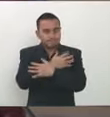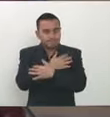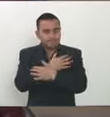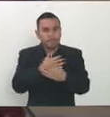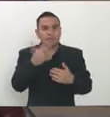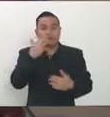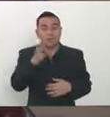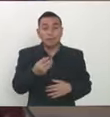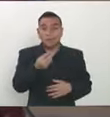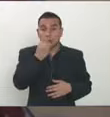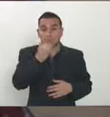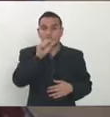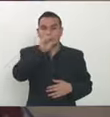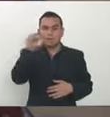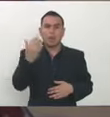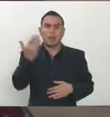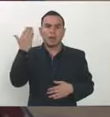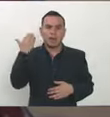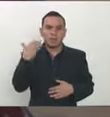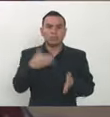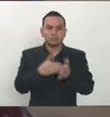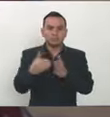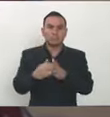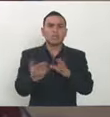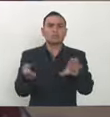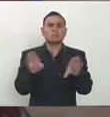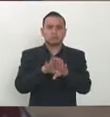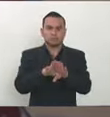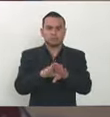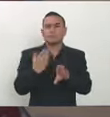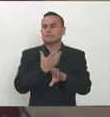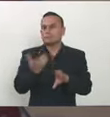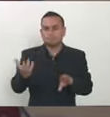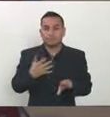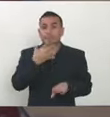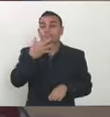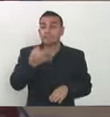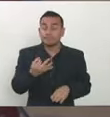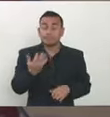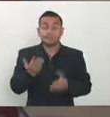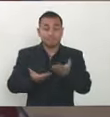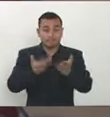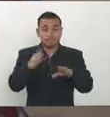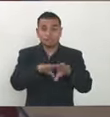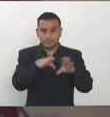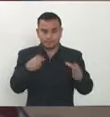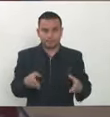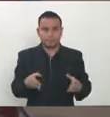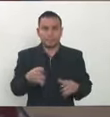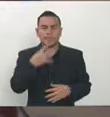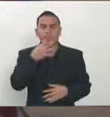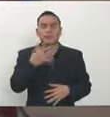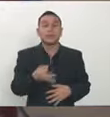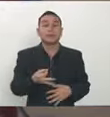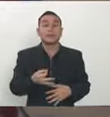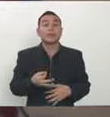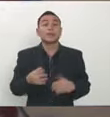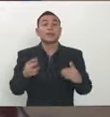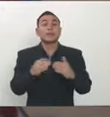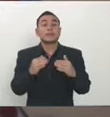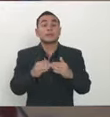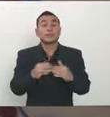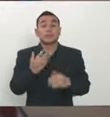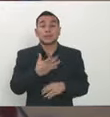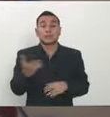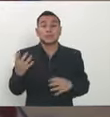los restaurantes. Algunos restaurantes cerraron su servicio en mesas horas antes de que nosotros cerráramos el servicio en mesas. Pero hay también algunos empresarios que